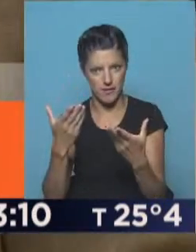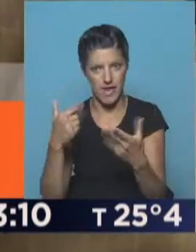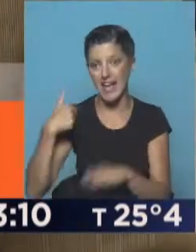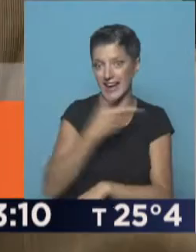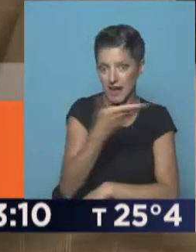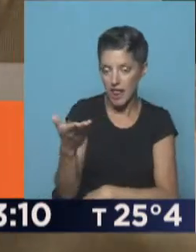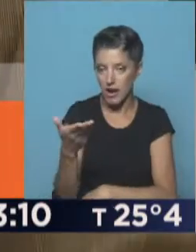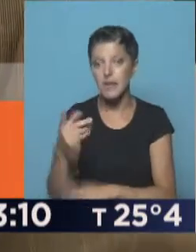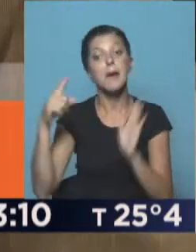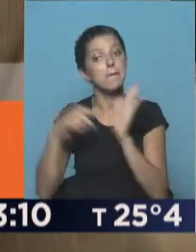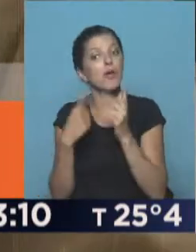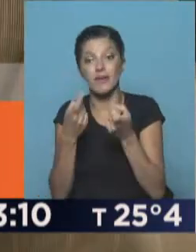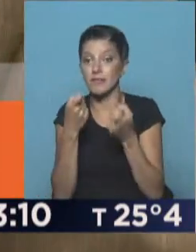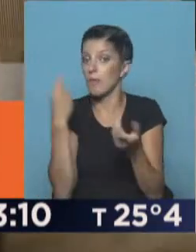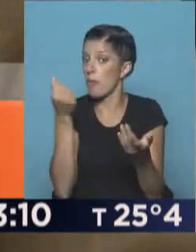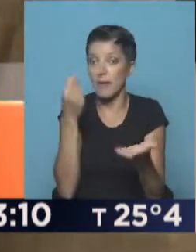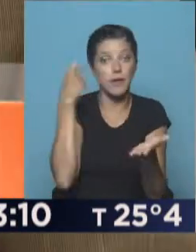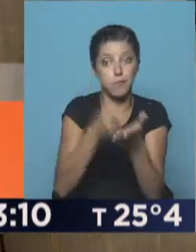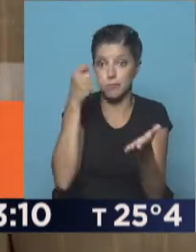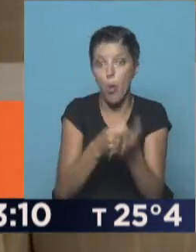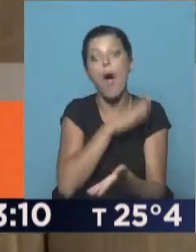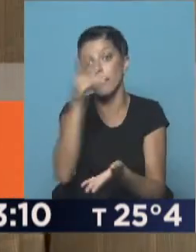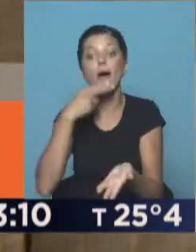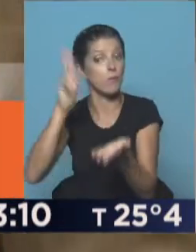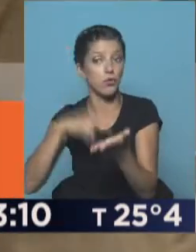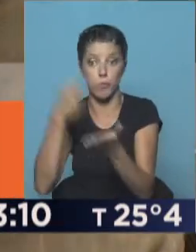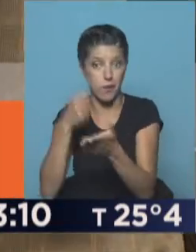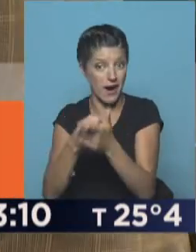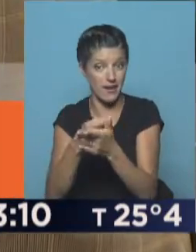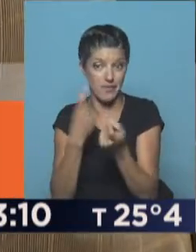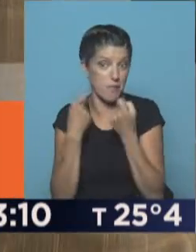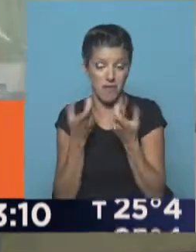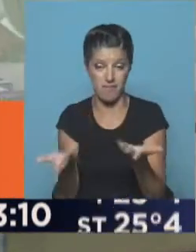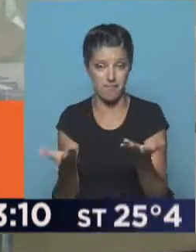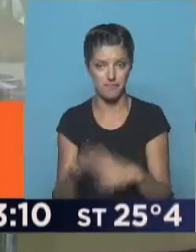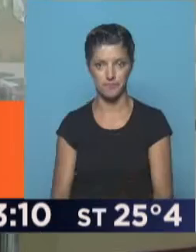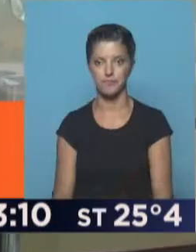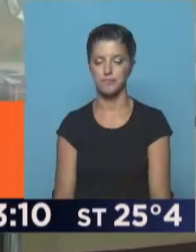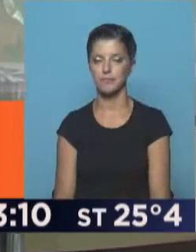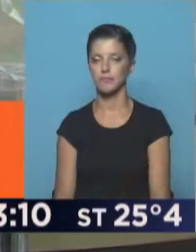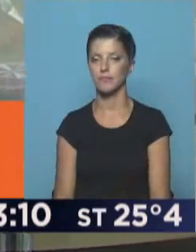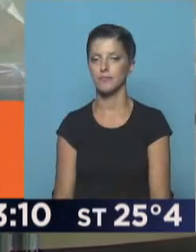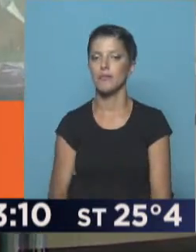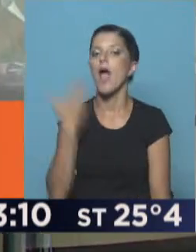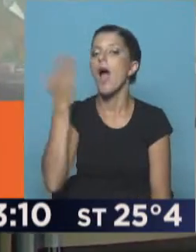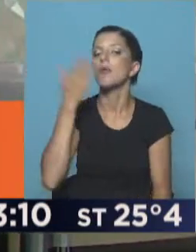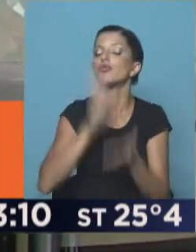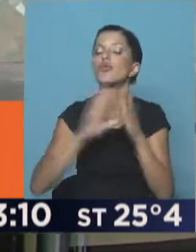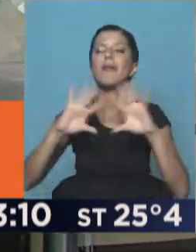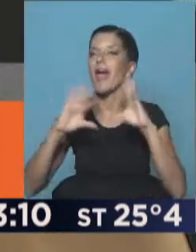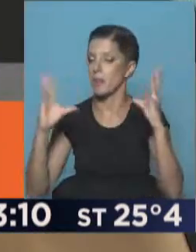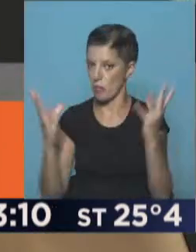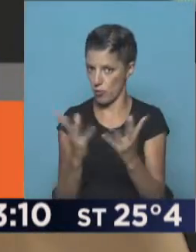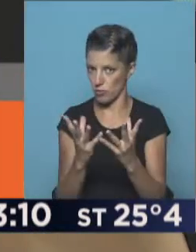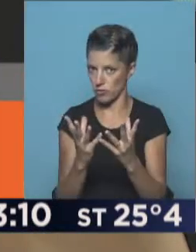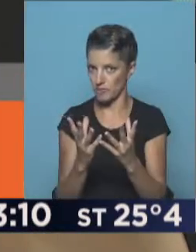Pero eso requiere garpar, macho. Pasá por ventanilla y paga lo que te toca. Lo último, Juan José, estamos hablando del mundo. ¿Qué podemos esperar